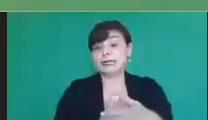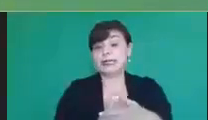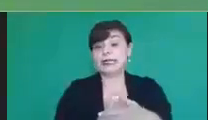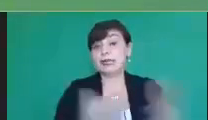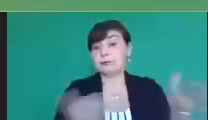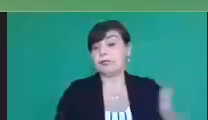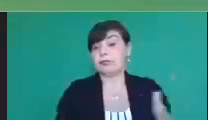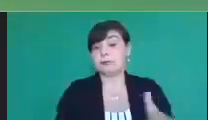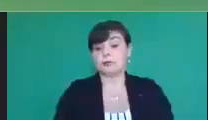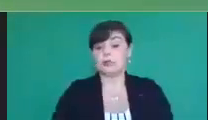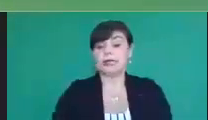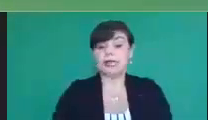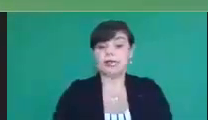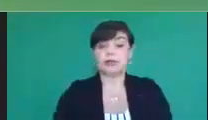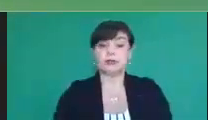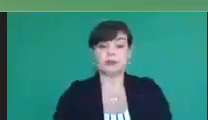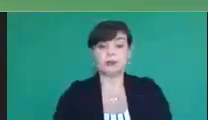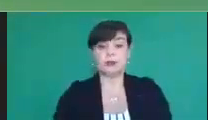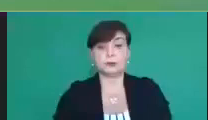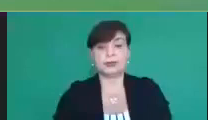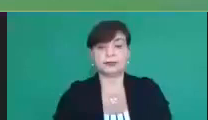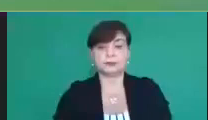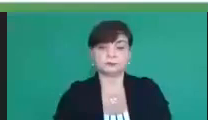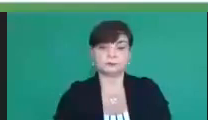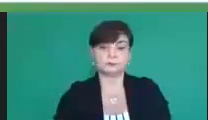del procedimiento que no se cumplía.